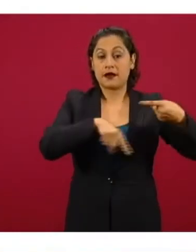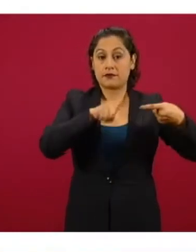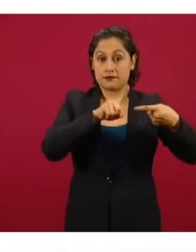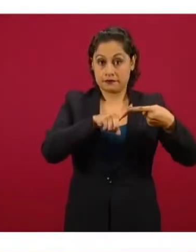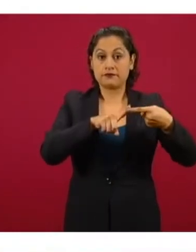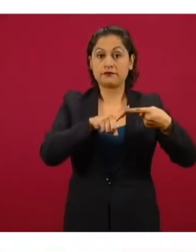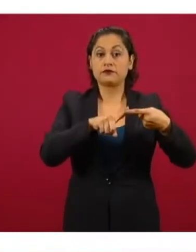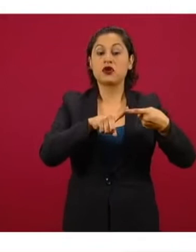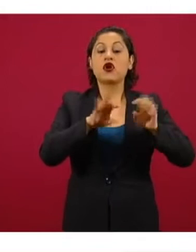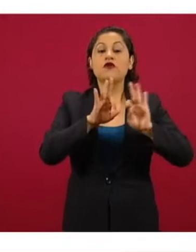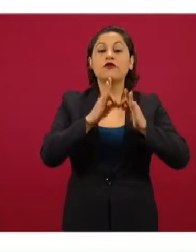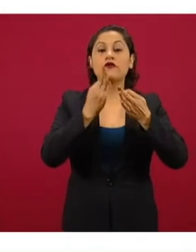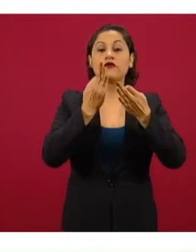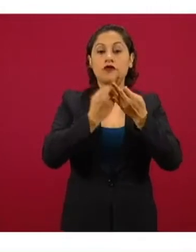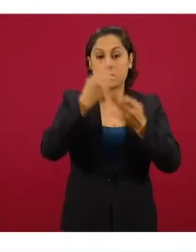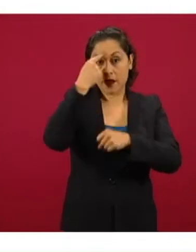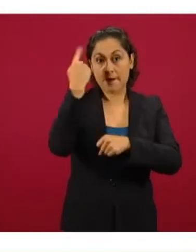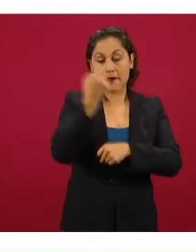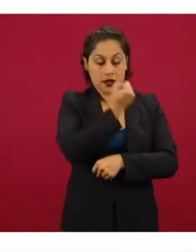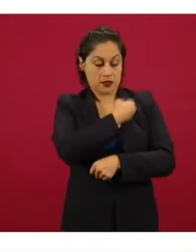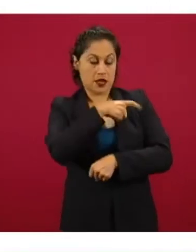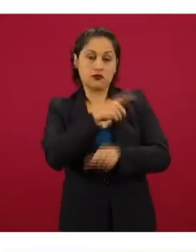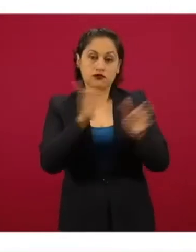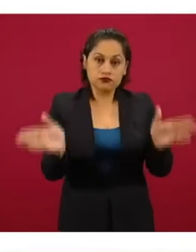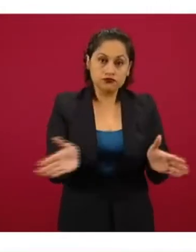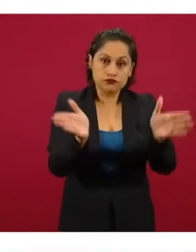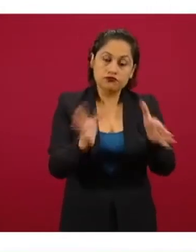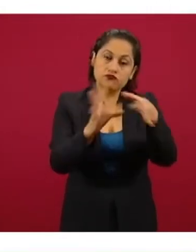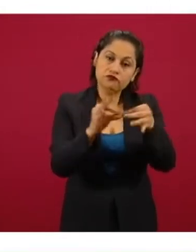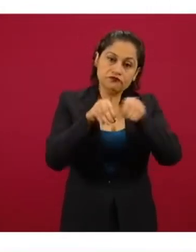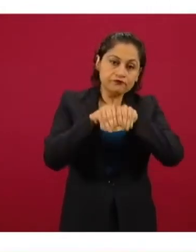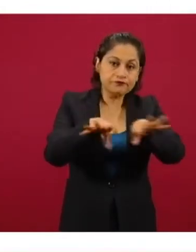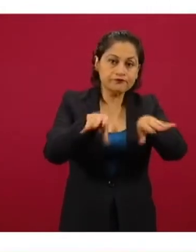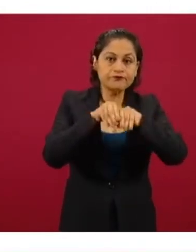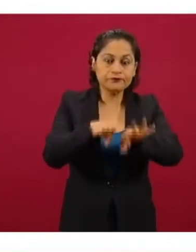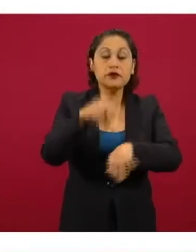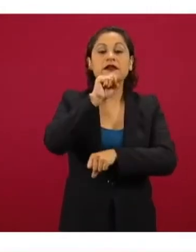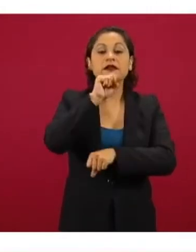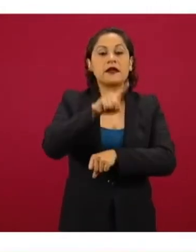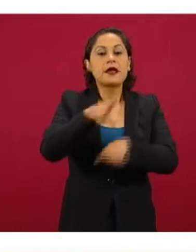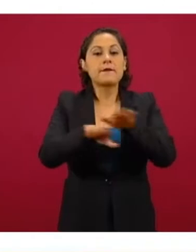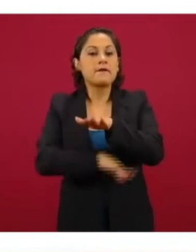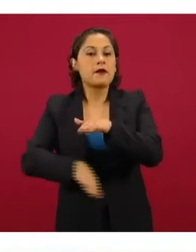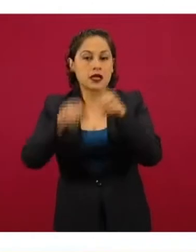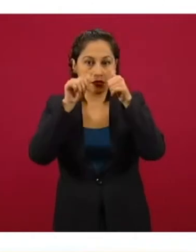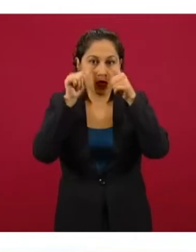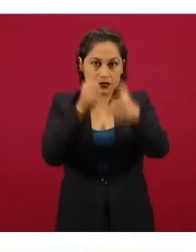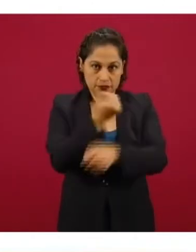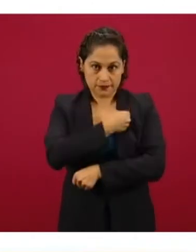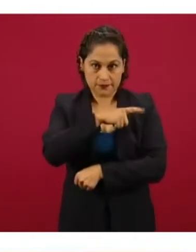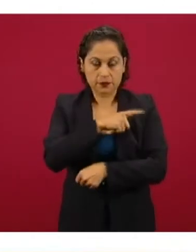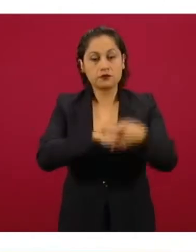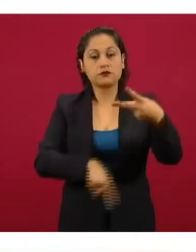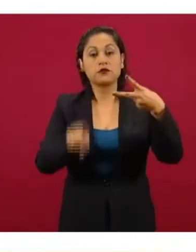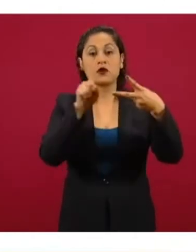promoción de la salud y en el contexto de atención primaria de la salud. Y la segunda es la